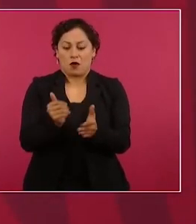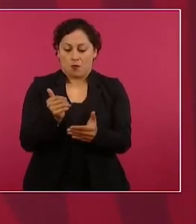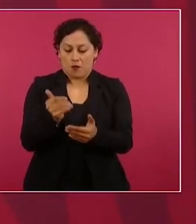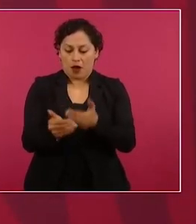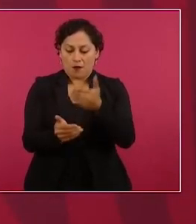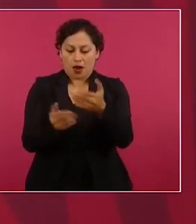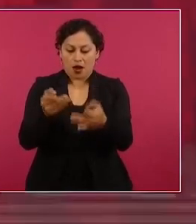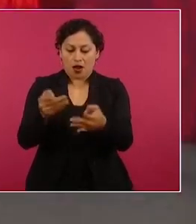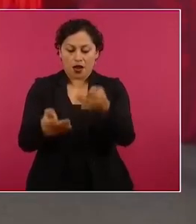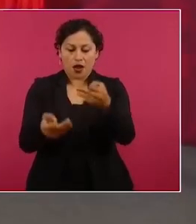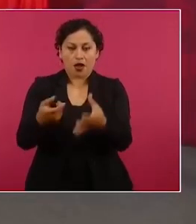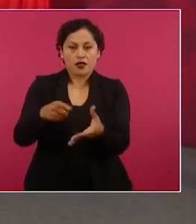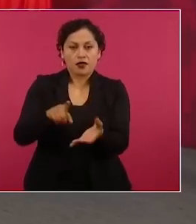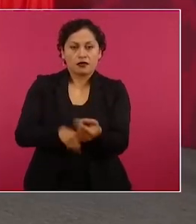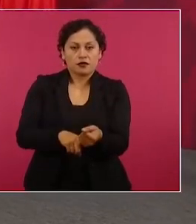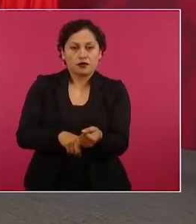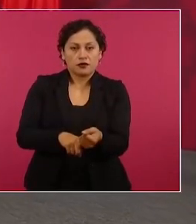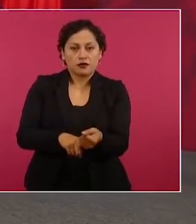procedimiento